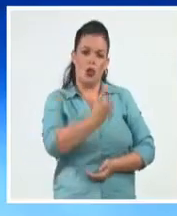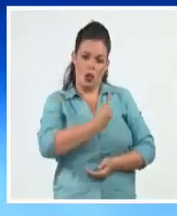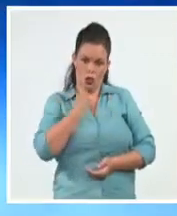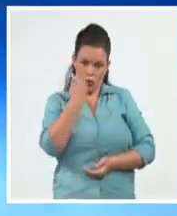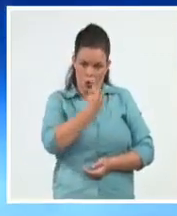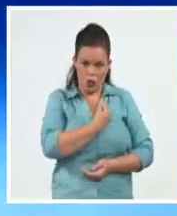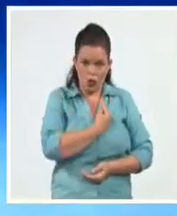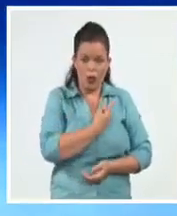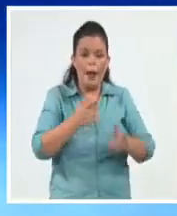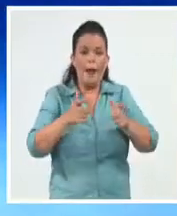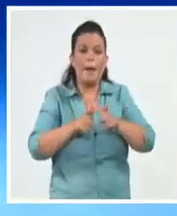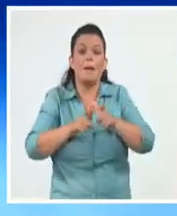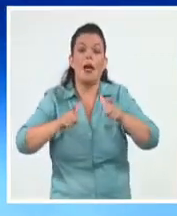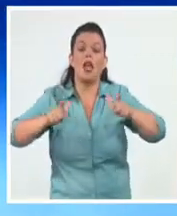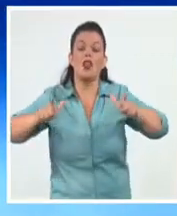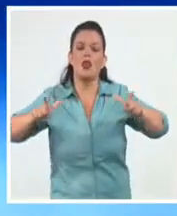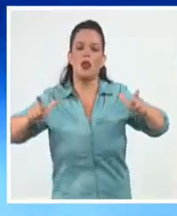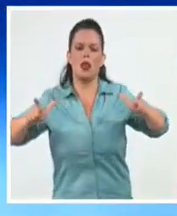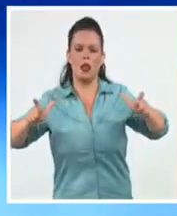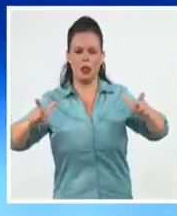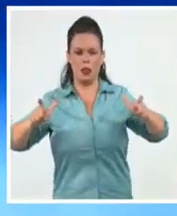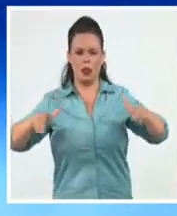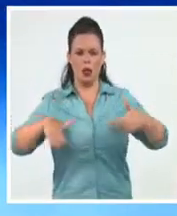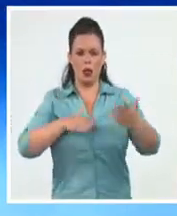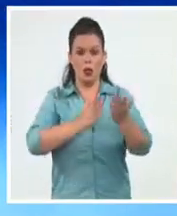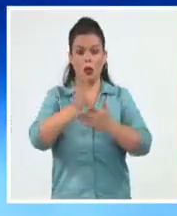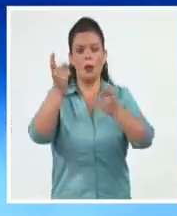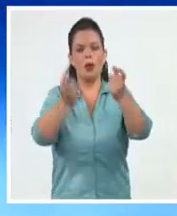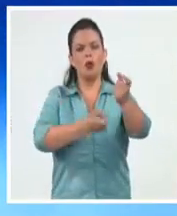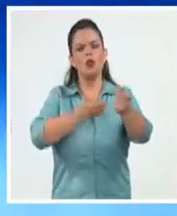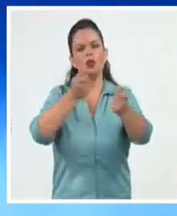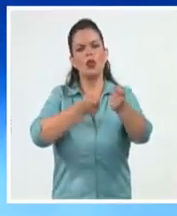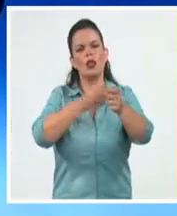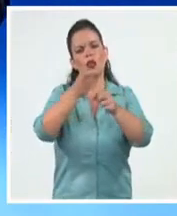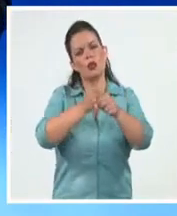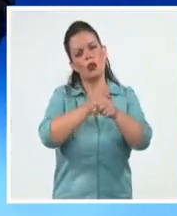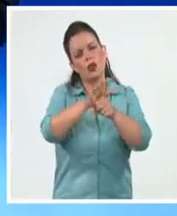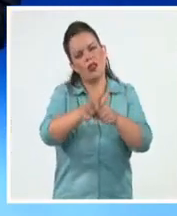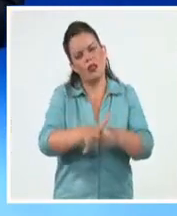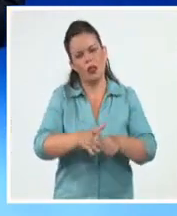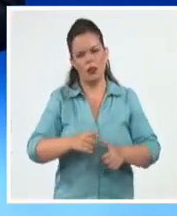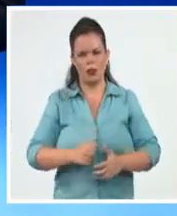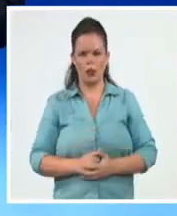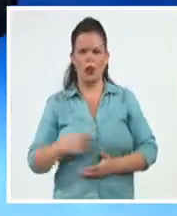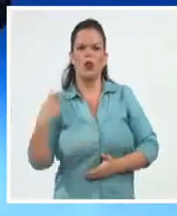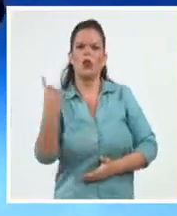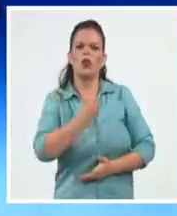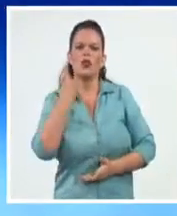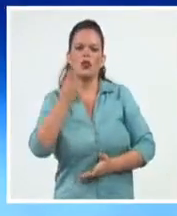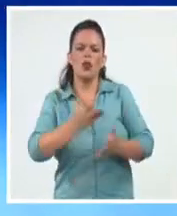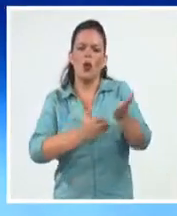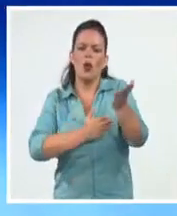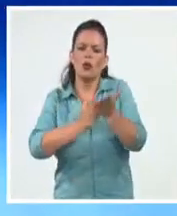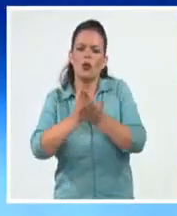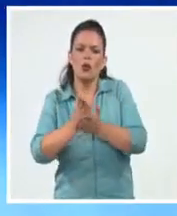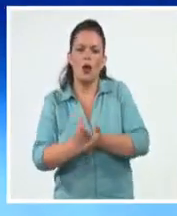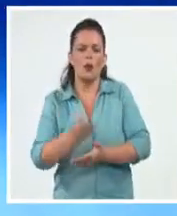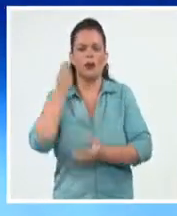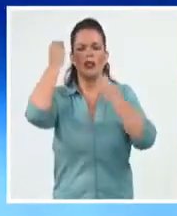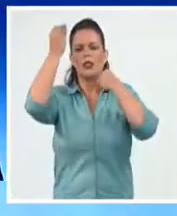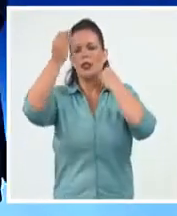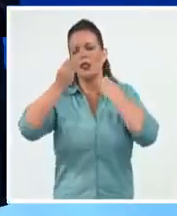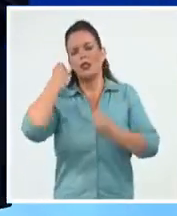Continuamos luchando contra la pandemia, por superar nuestros problemas, por encontrar soluciones a las carencias. Un grupo sigue tratando